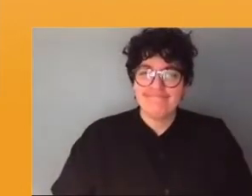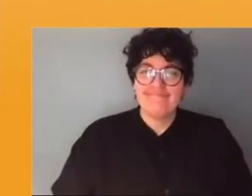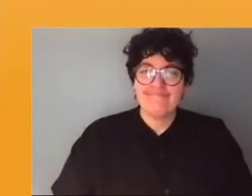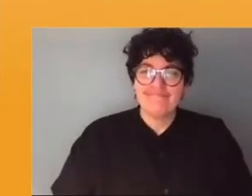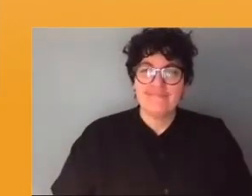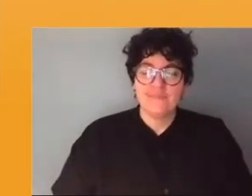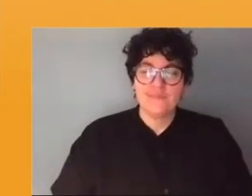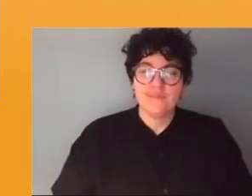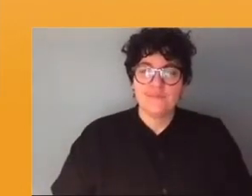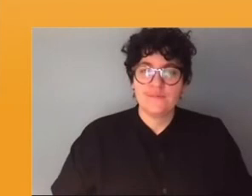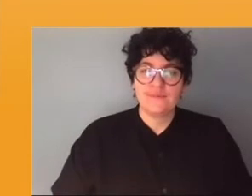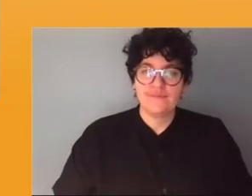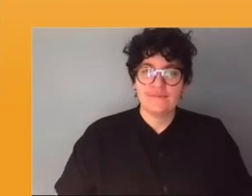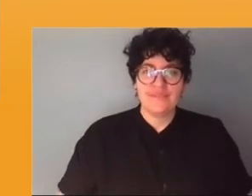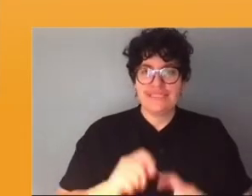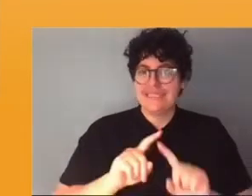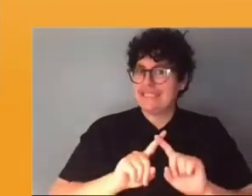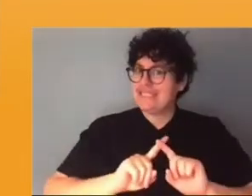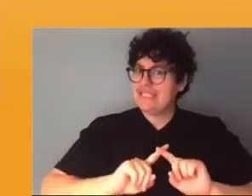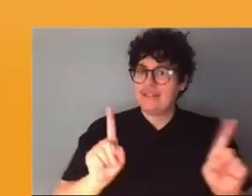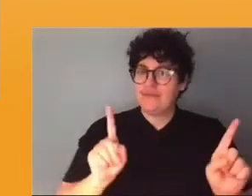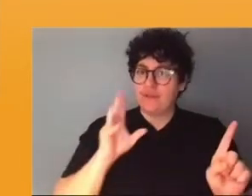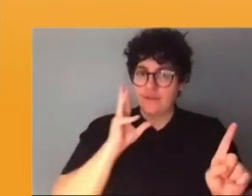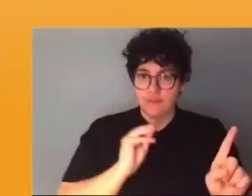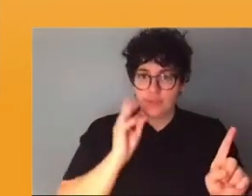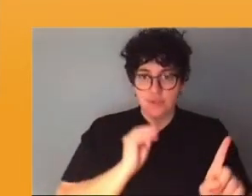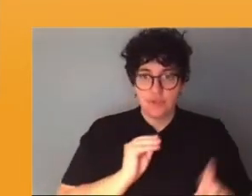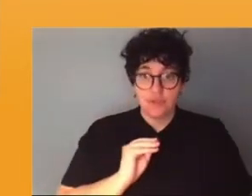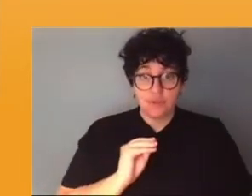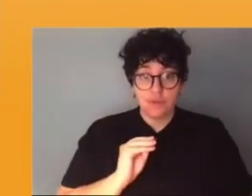Es completamente distinto.